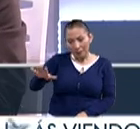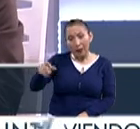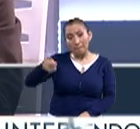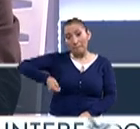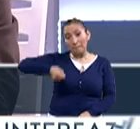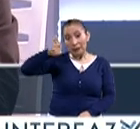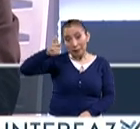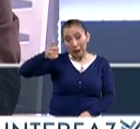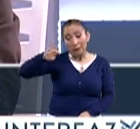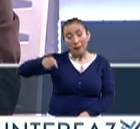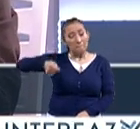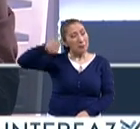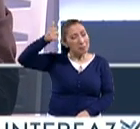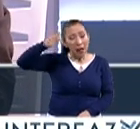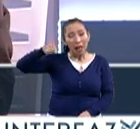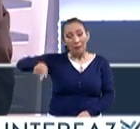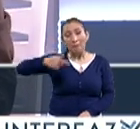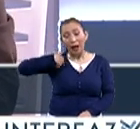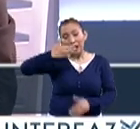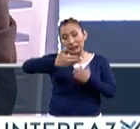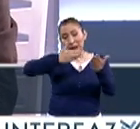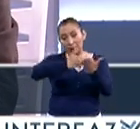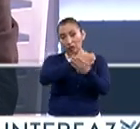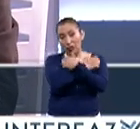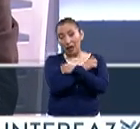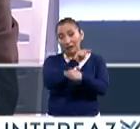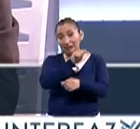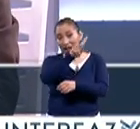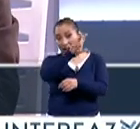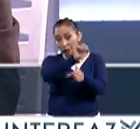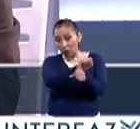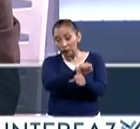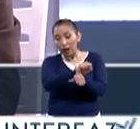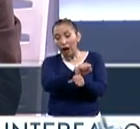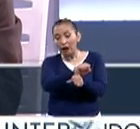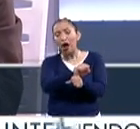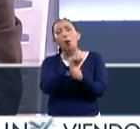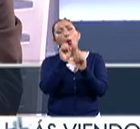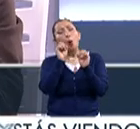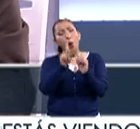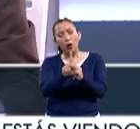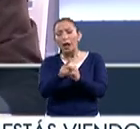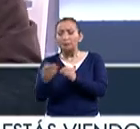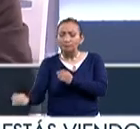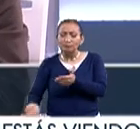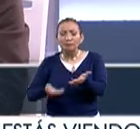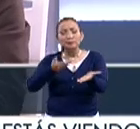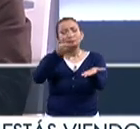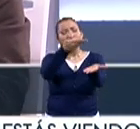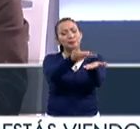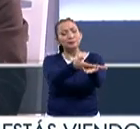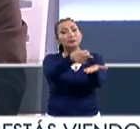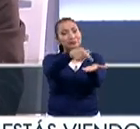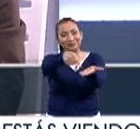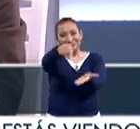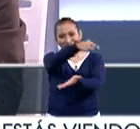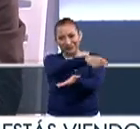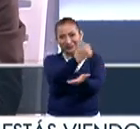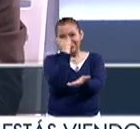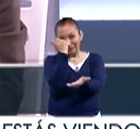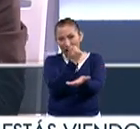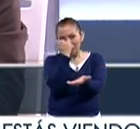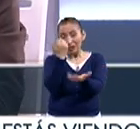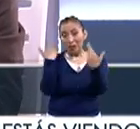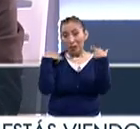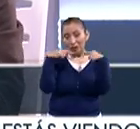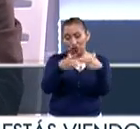por primera vez para el Servicio Educativo de Telesecundaria pone a la disposición de estos estudiantes